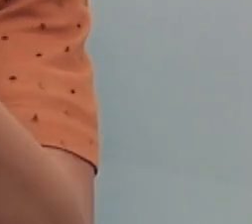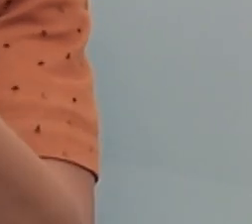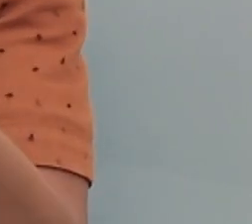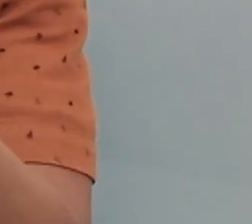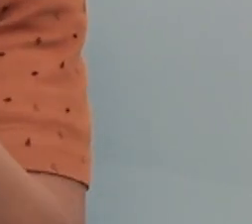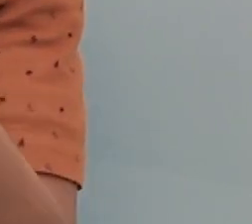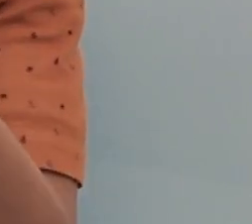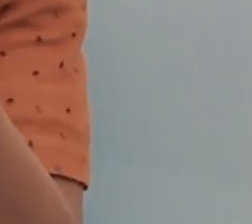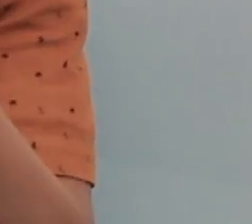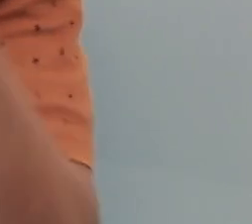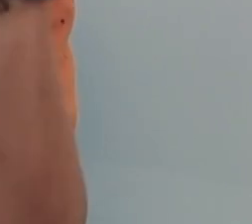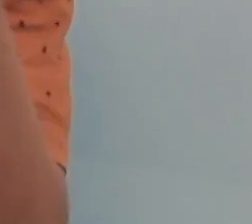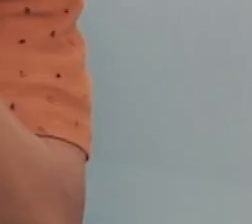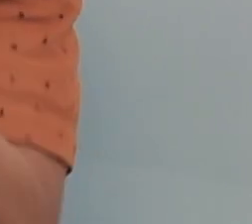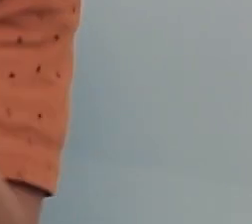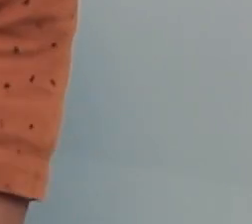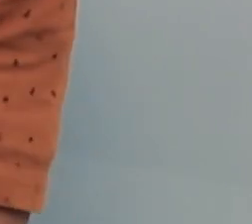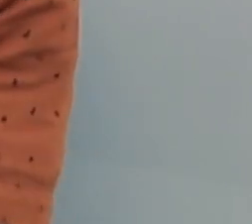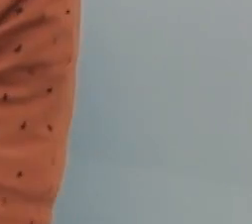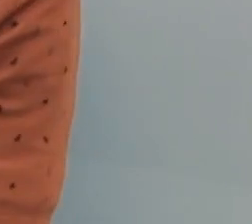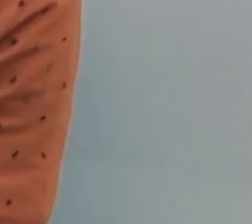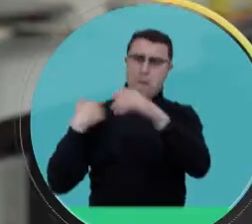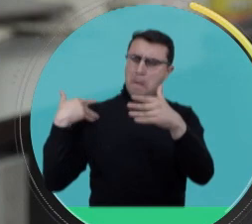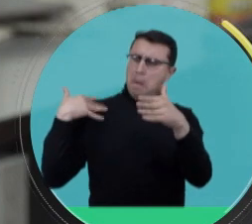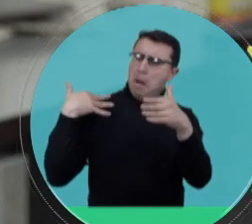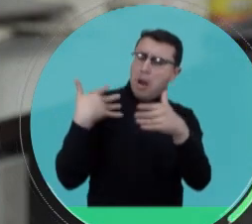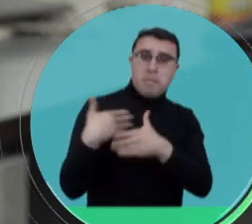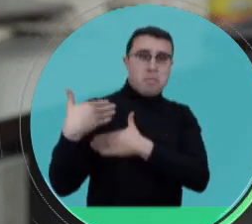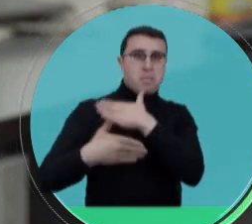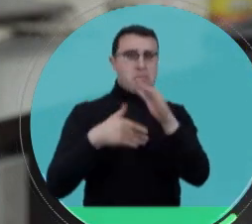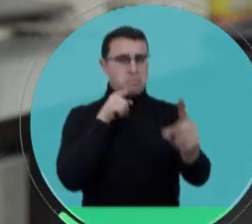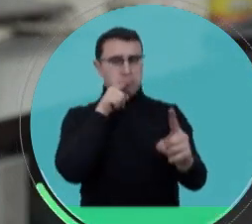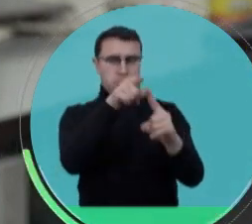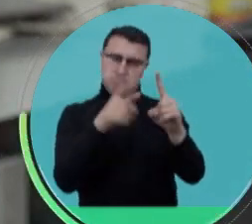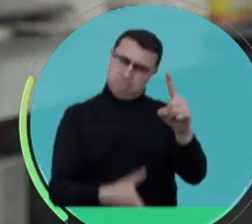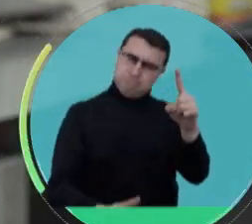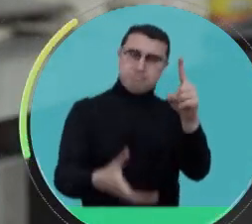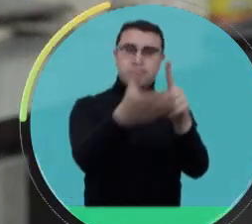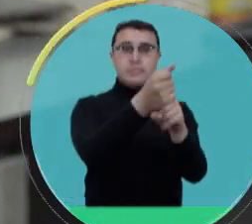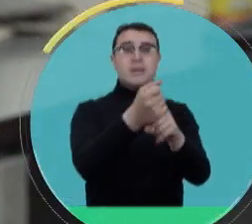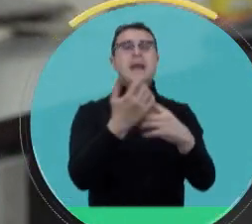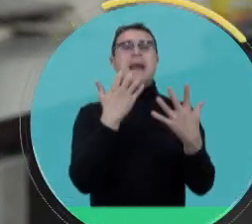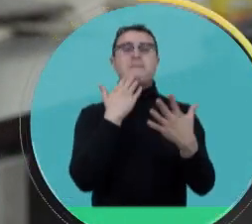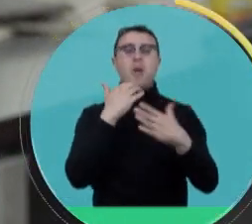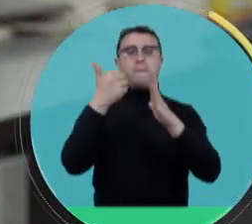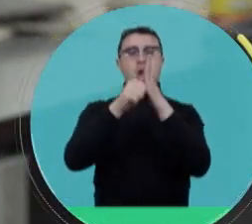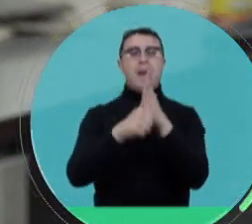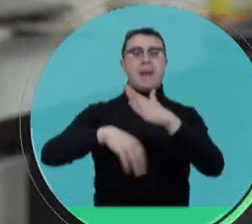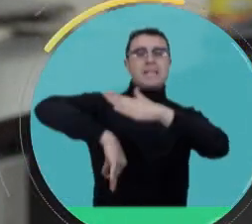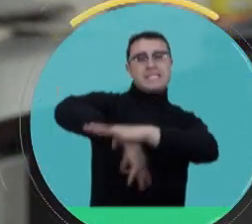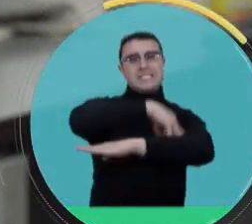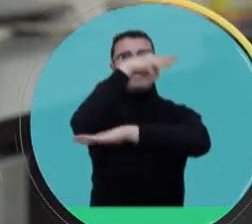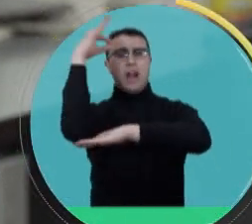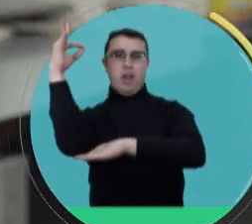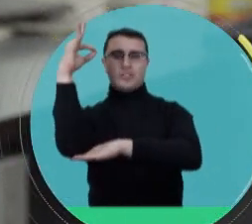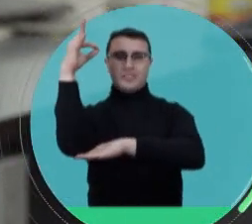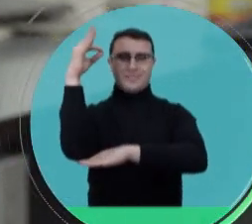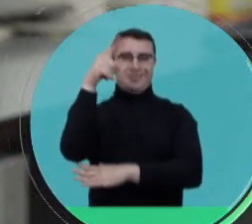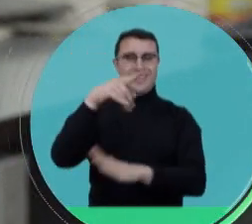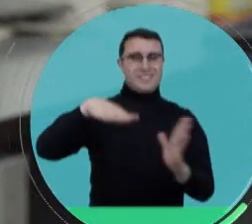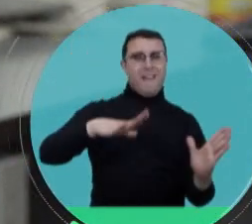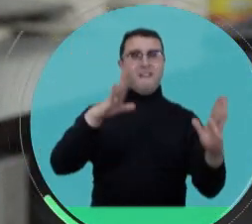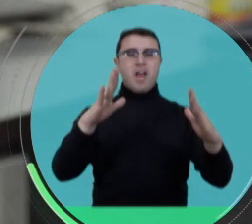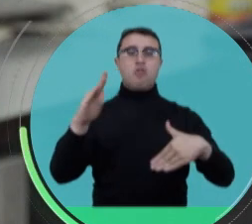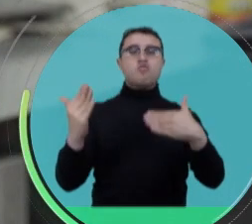en la programación de canal 13 pues Cristian justamente este año nosotros vamos a enriquecer